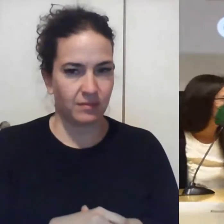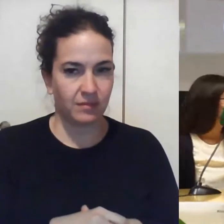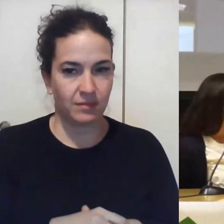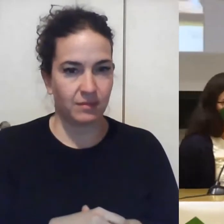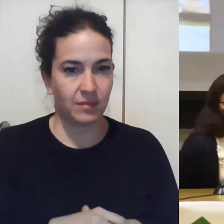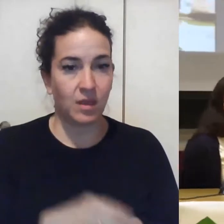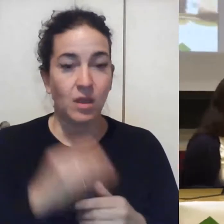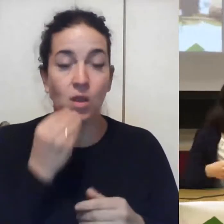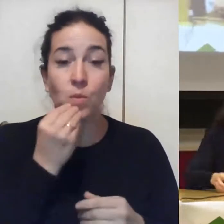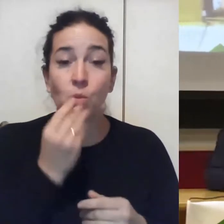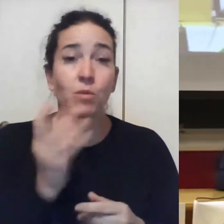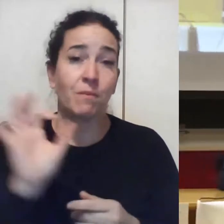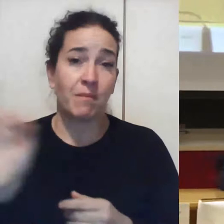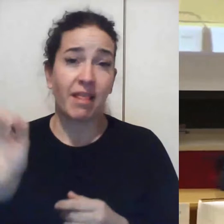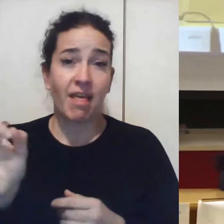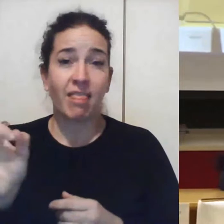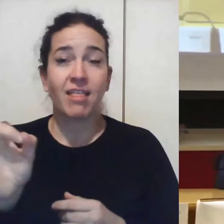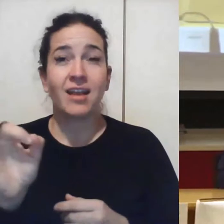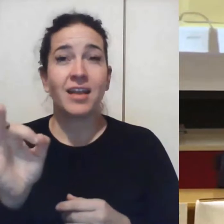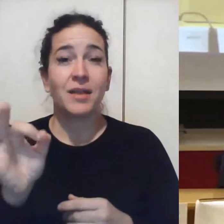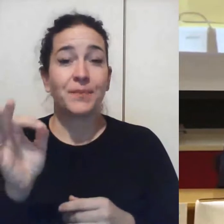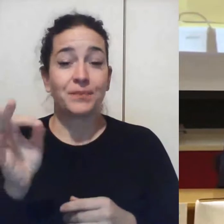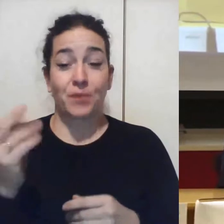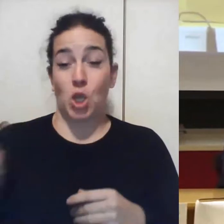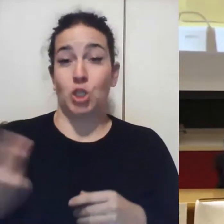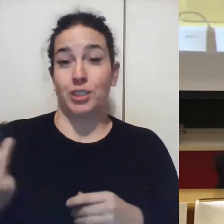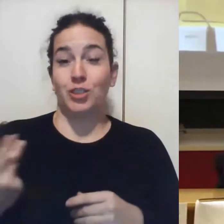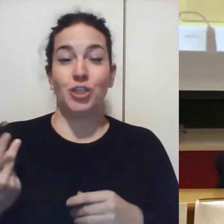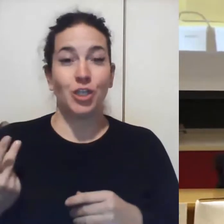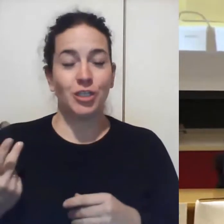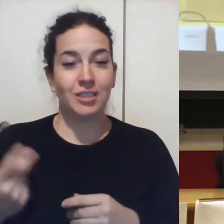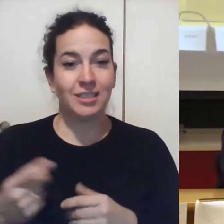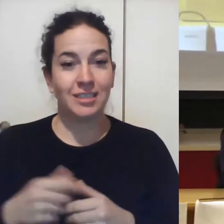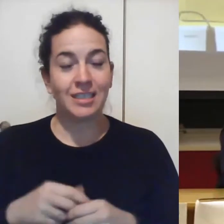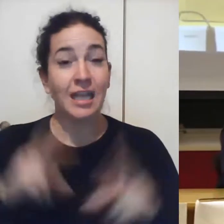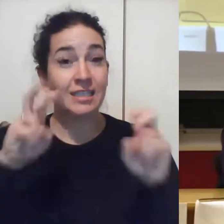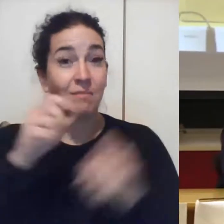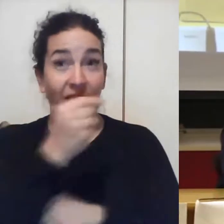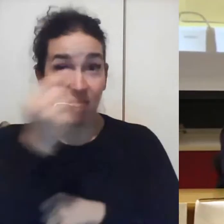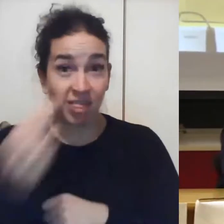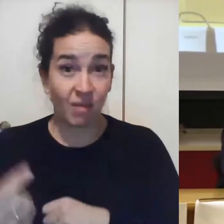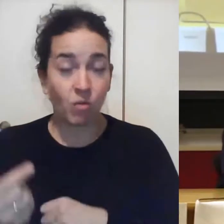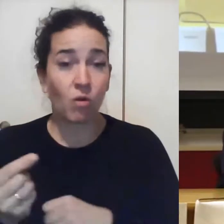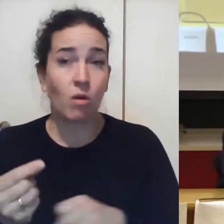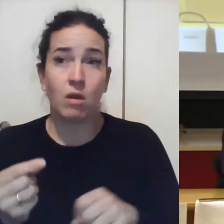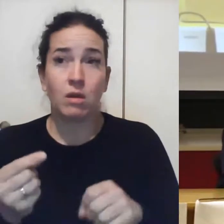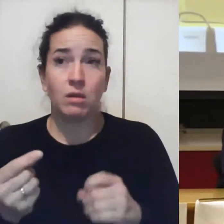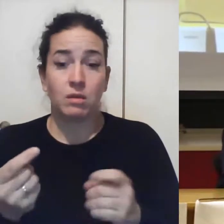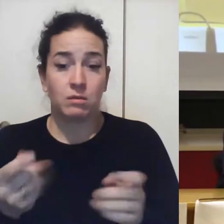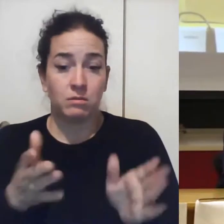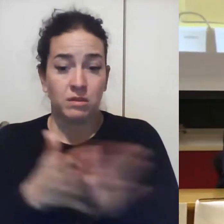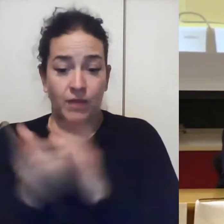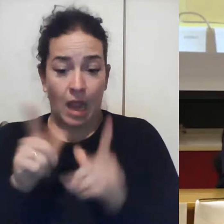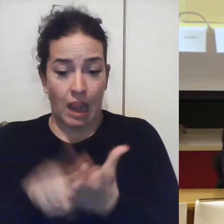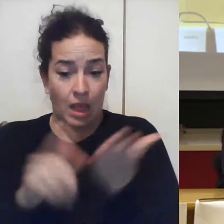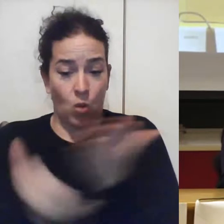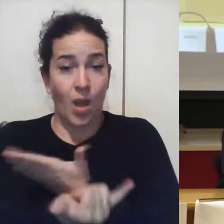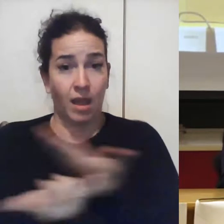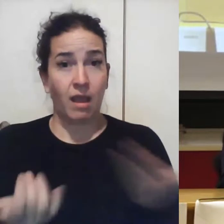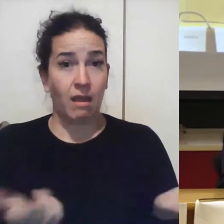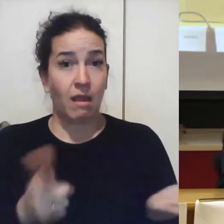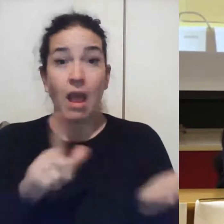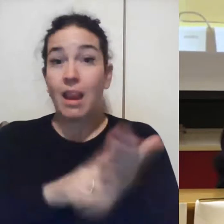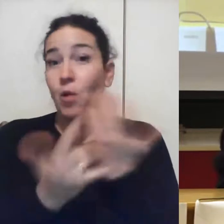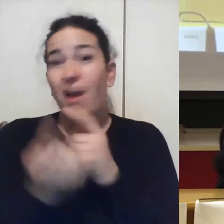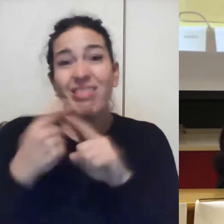Bueno, pues efectivamente para nosotras, bueno, todo lo que tiene que ver con el dibujo forma parte del propio lenguaje, ¿no? Es un lenguaje distinto, pero es